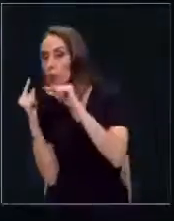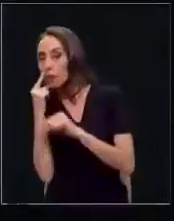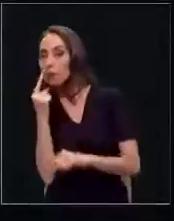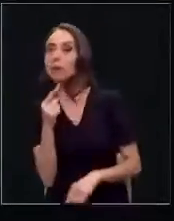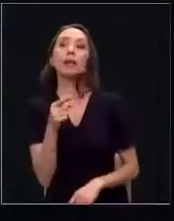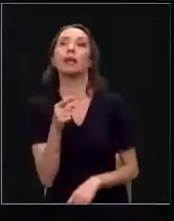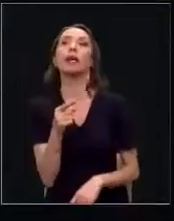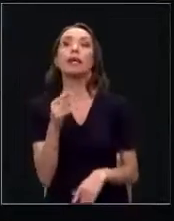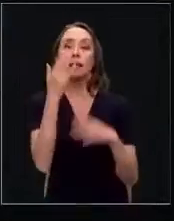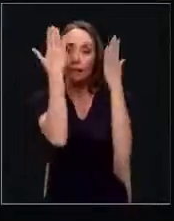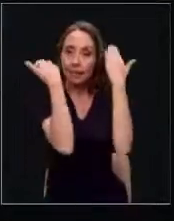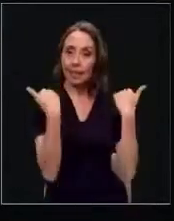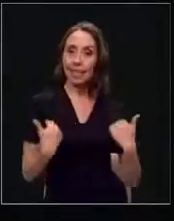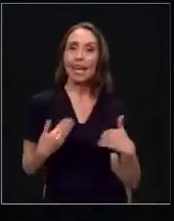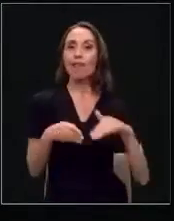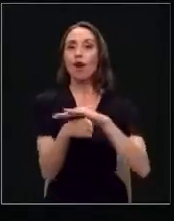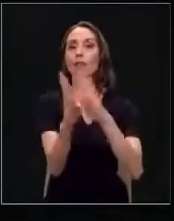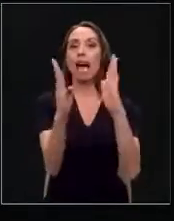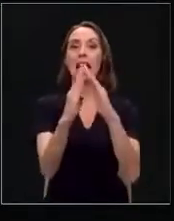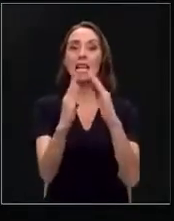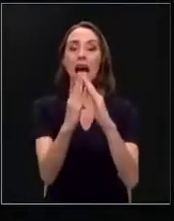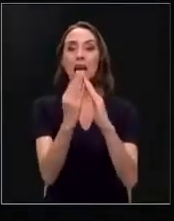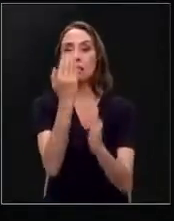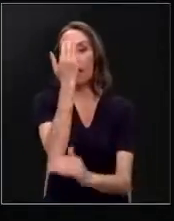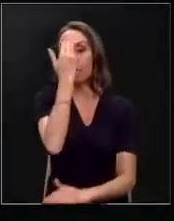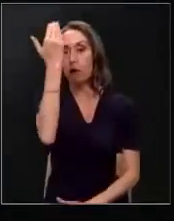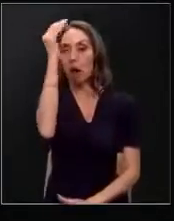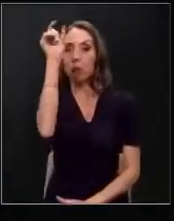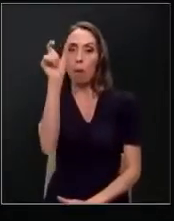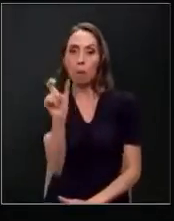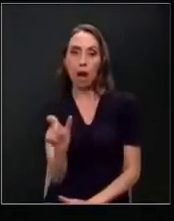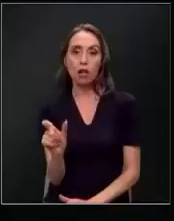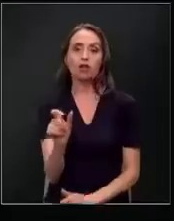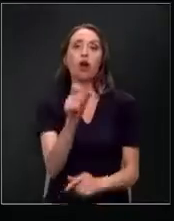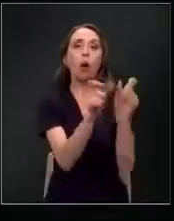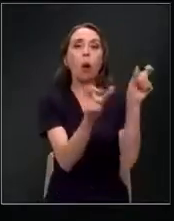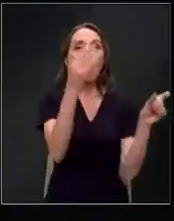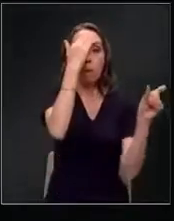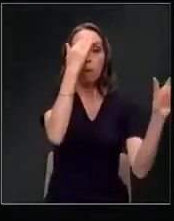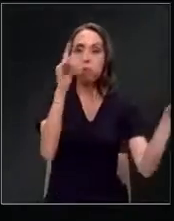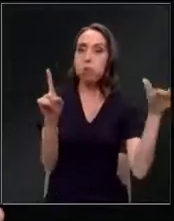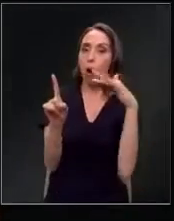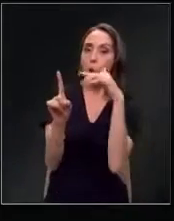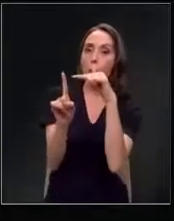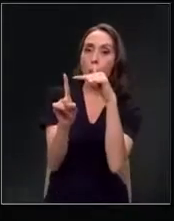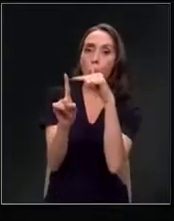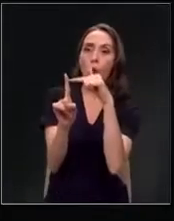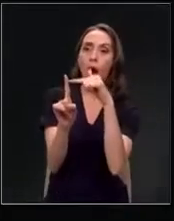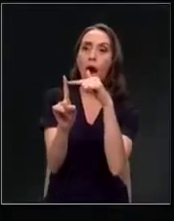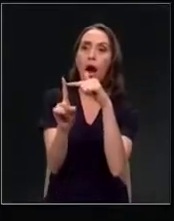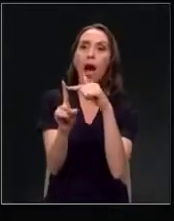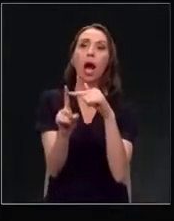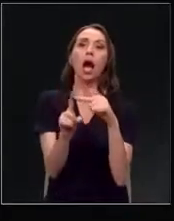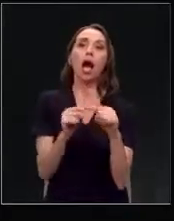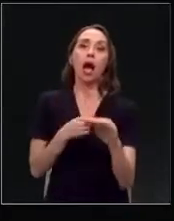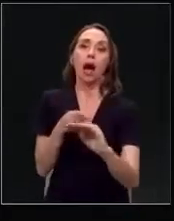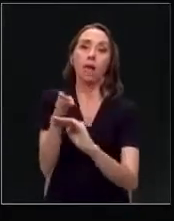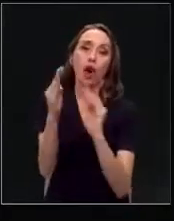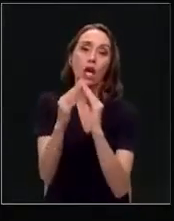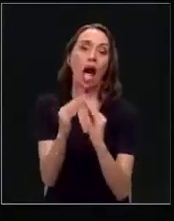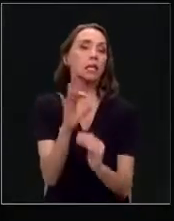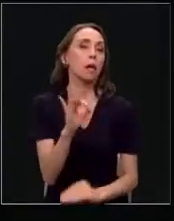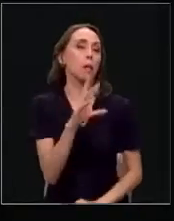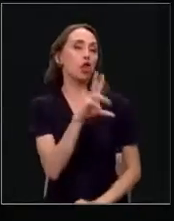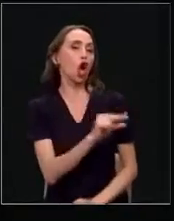trae entrar a la casa de grandes figuras populares que por lo general no aceptan que vayas a la